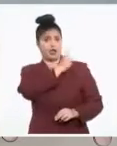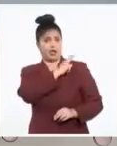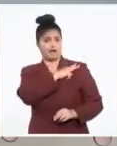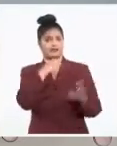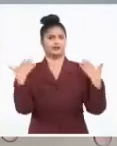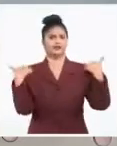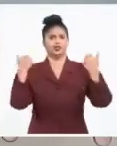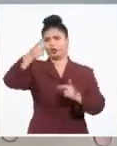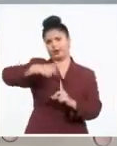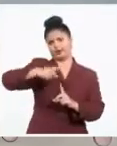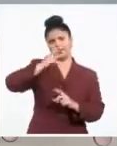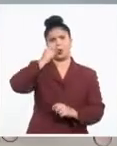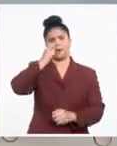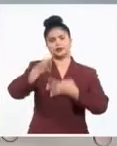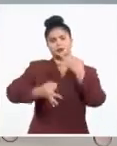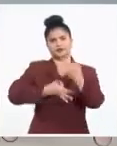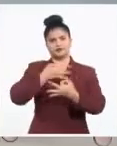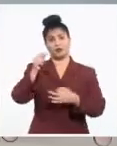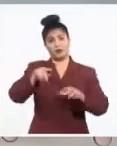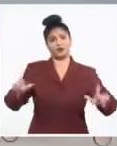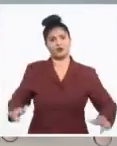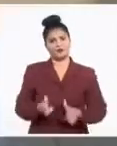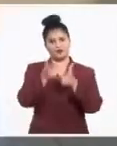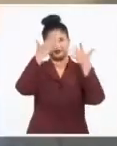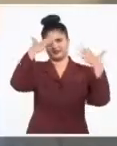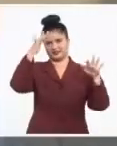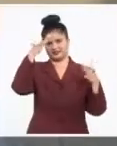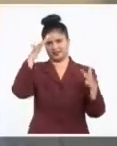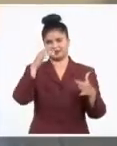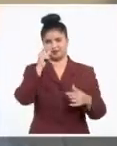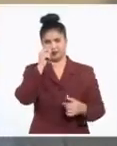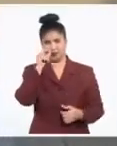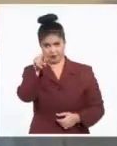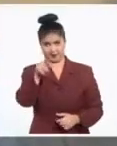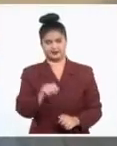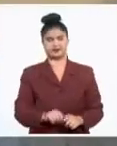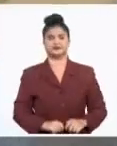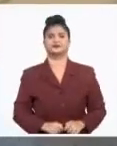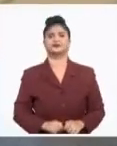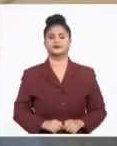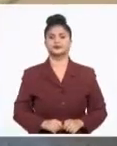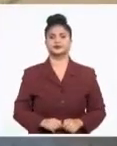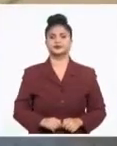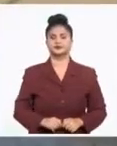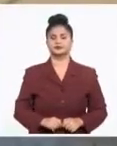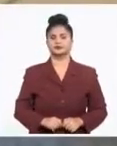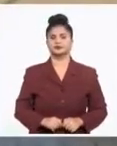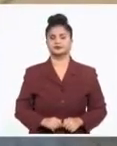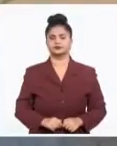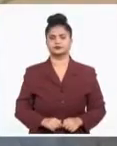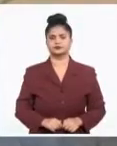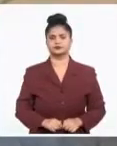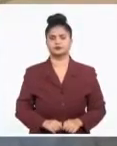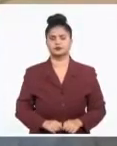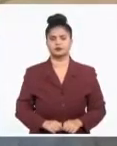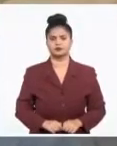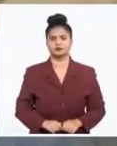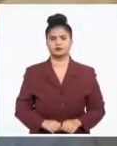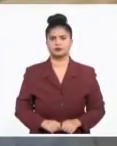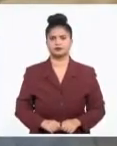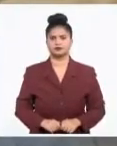Armando Ferrer, quien precisamente hoy está de cumpleaños. Bien, Ferrer, ya abanderado el equipo de Centrales, ¿qué se puede esperar de él?